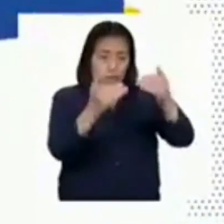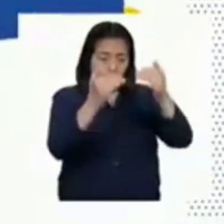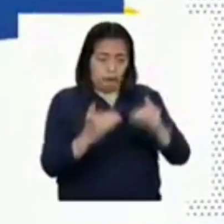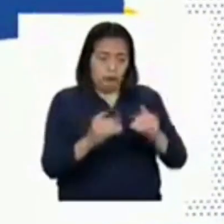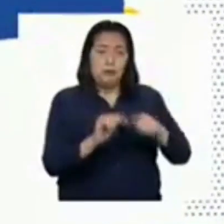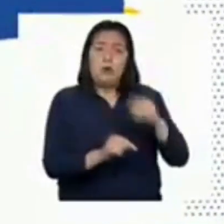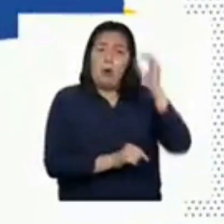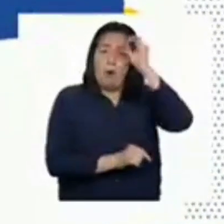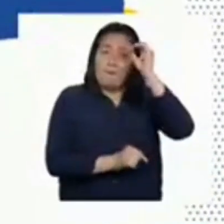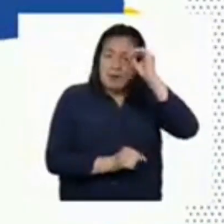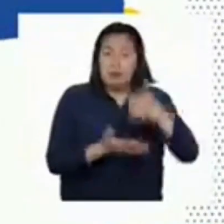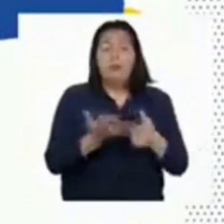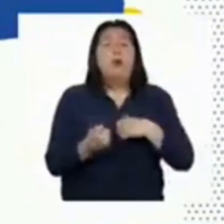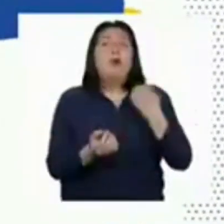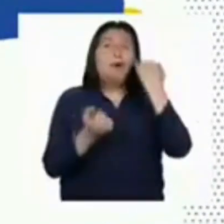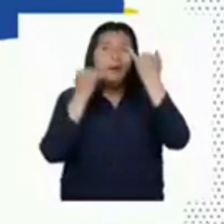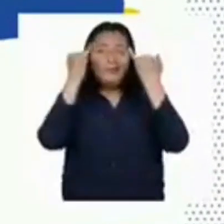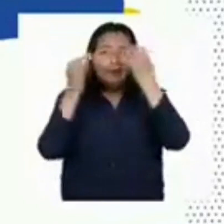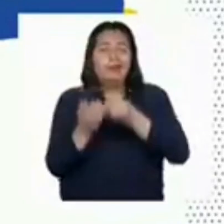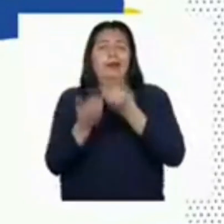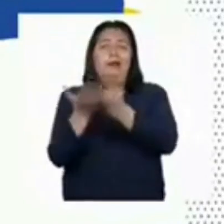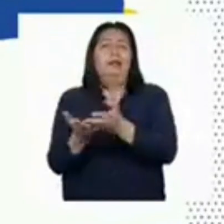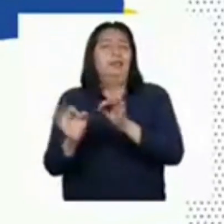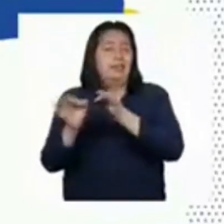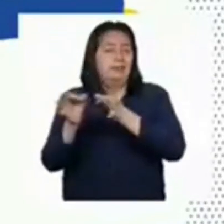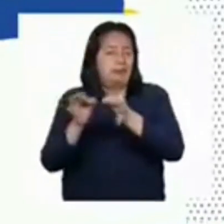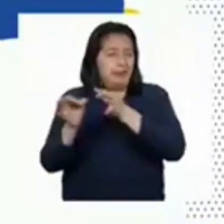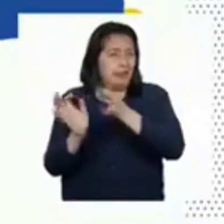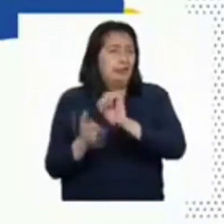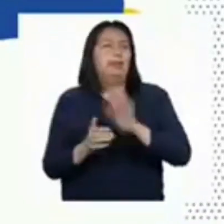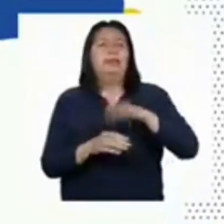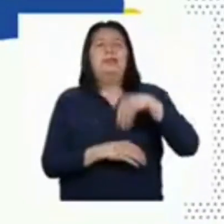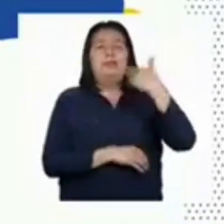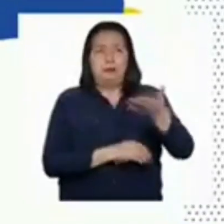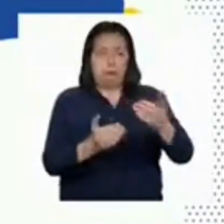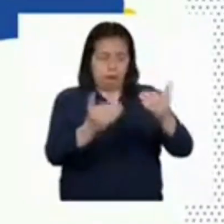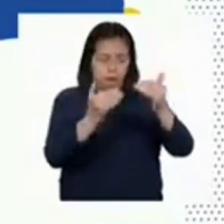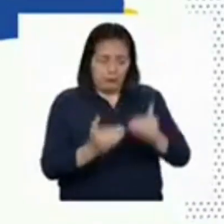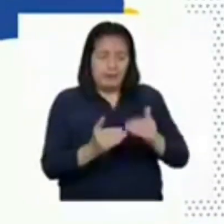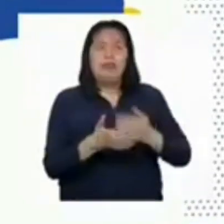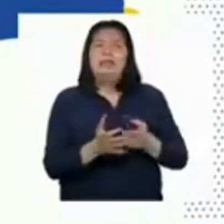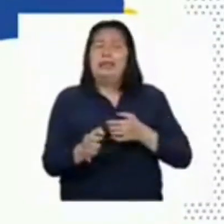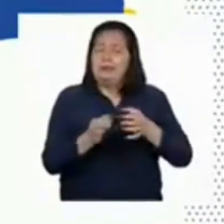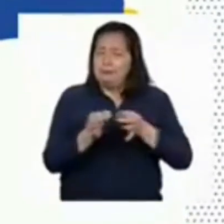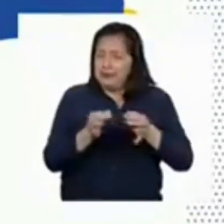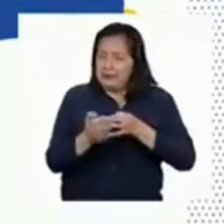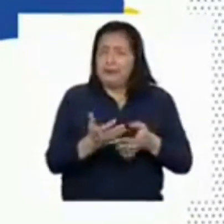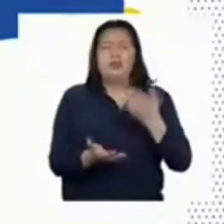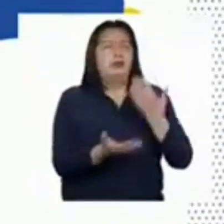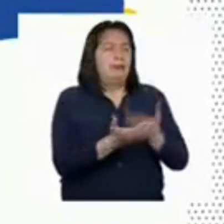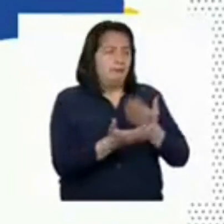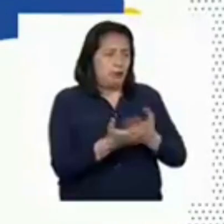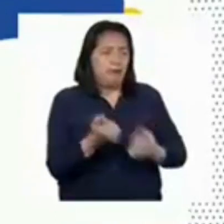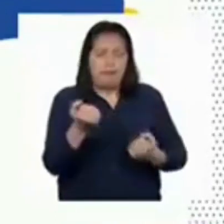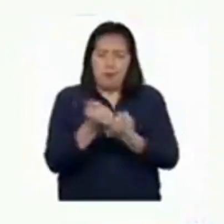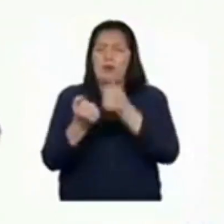presentamos nuestra opinión o propuesta muy claramente explicada y luego los argumentos convincentes que respaldan a